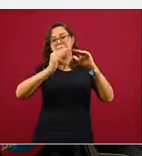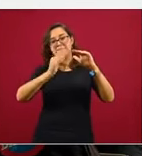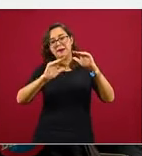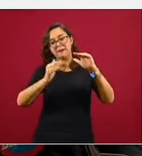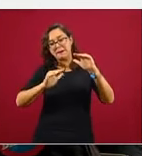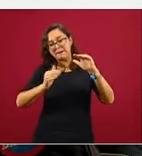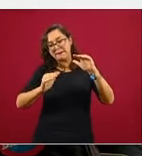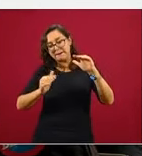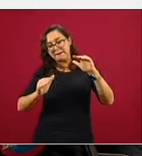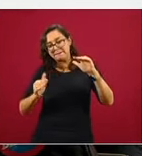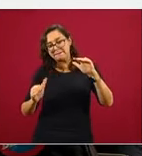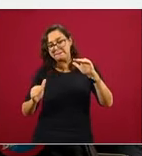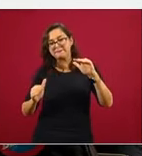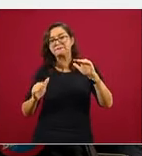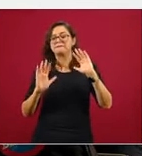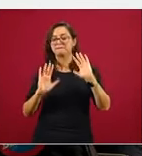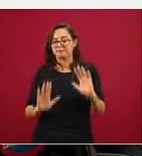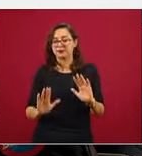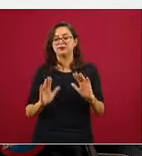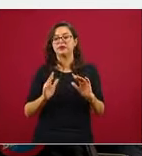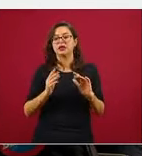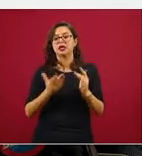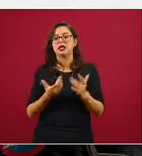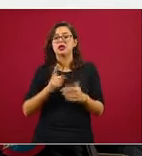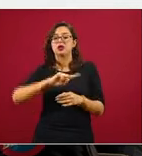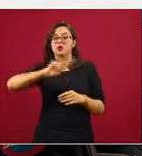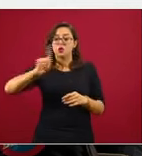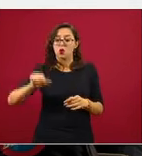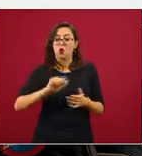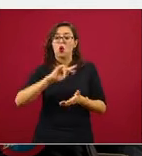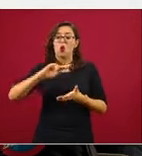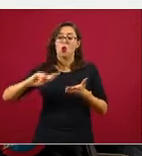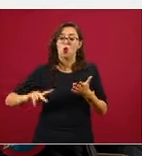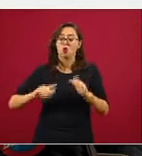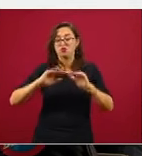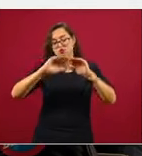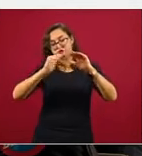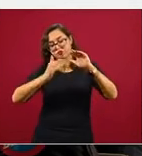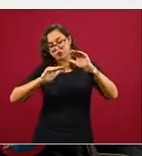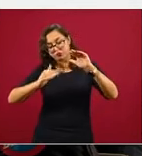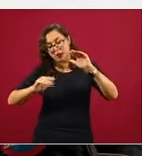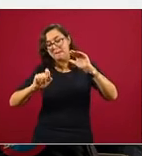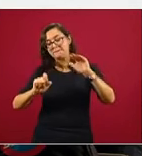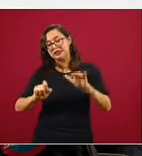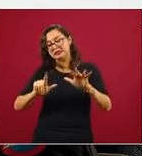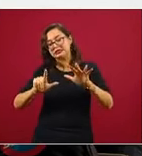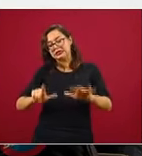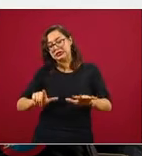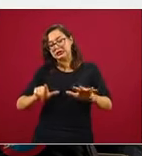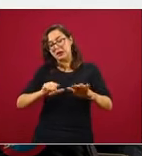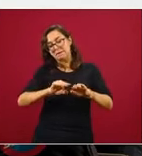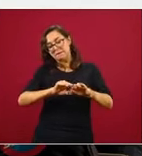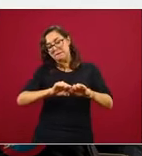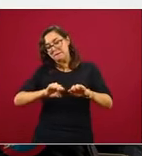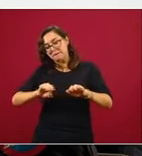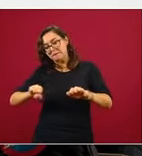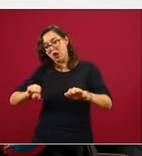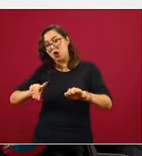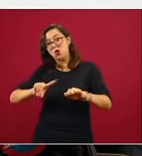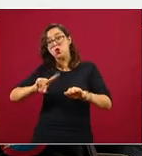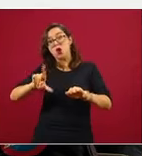disminuyó la transmisión, que todavía mantenía esta tendencia ascendente, empezó a caer hasta la semana 27, generar una meseta, pero luego